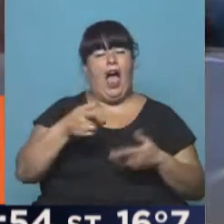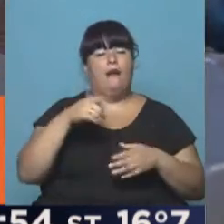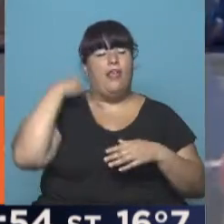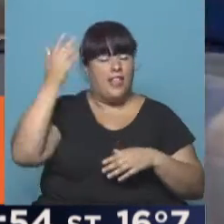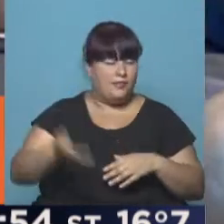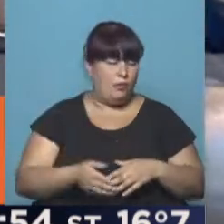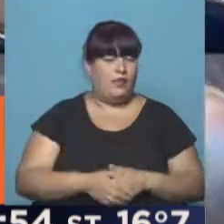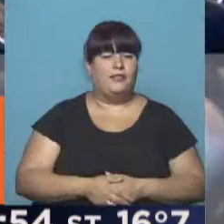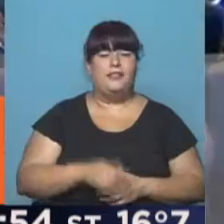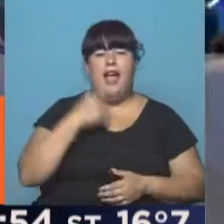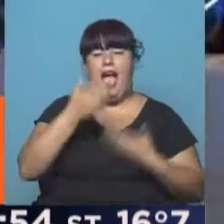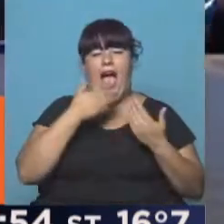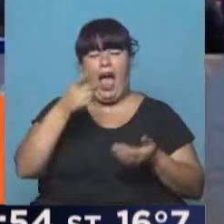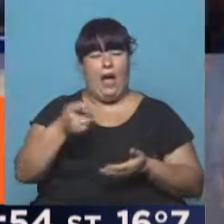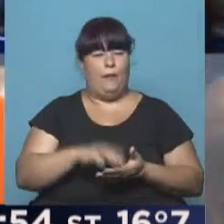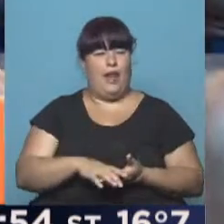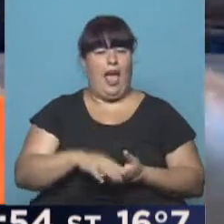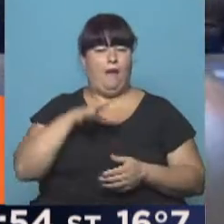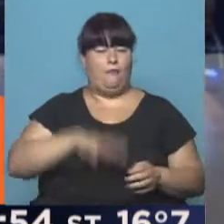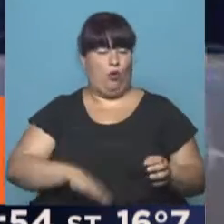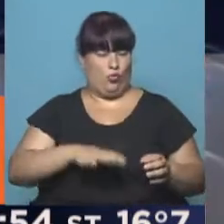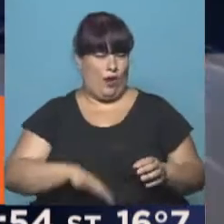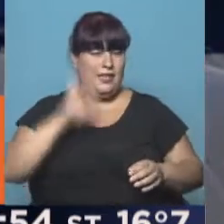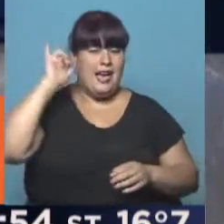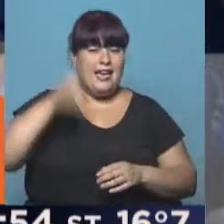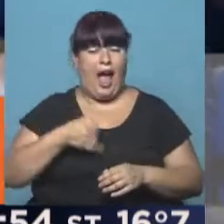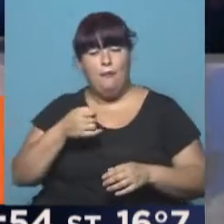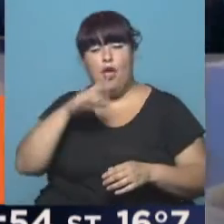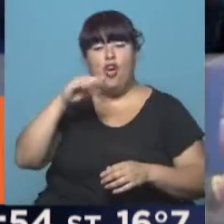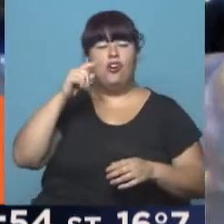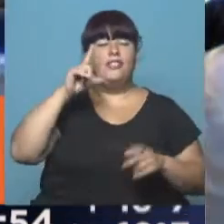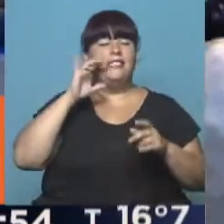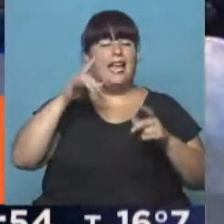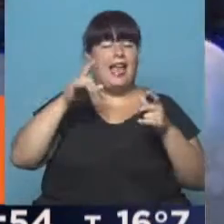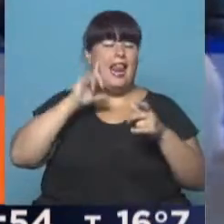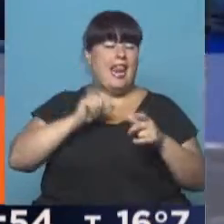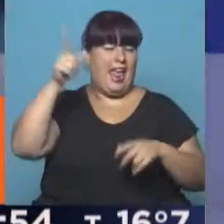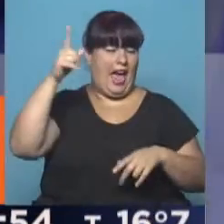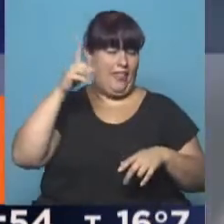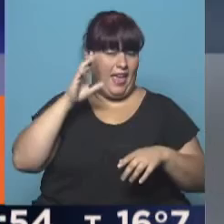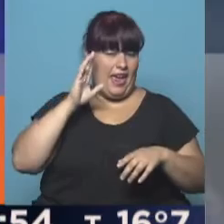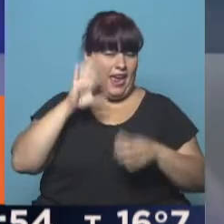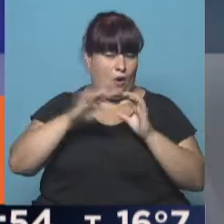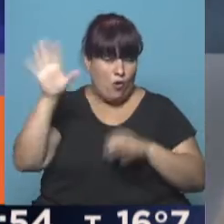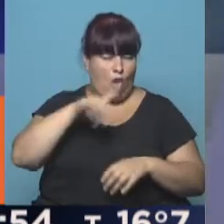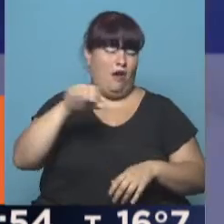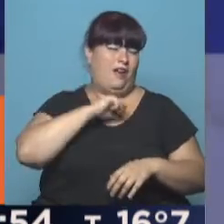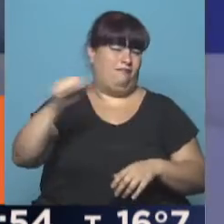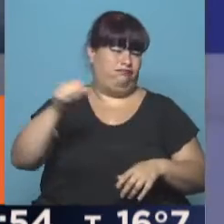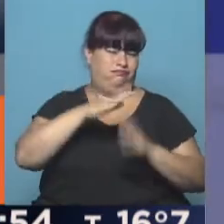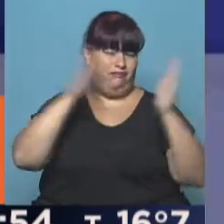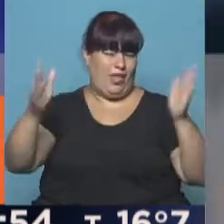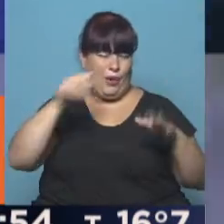después hacía referencia el portugués que fue campeón de la Champions League con el Real Madrid, que ha sido uno de los goleadores de la